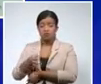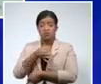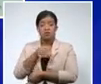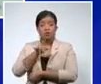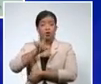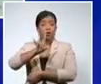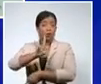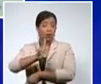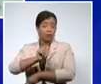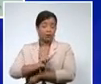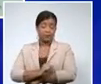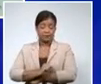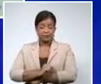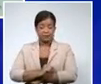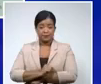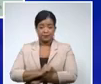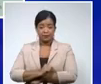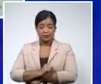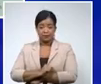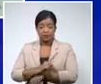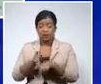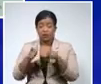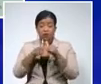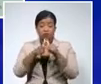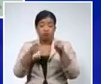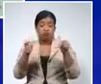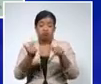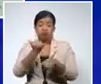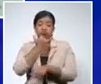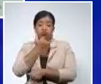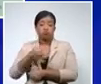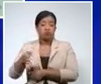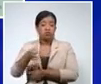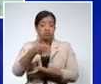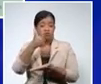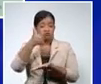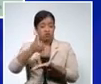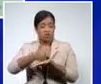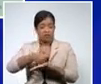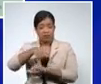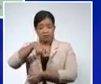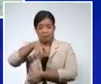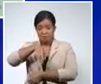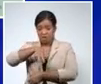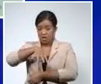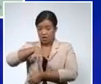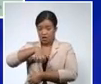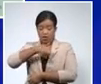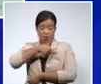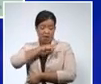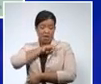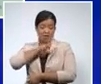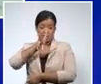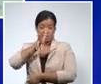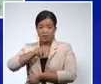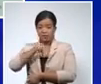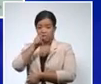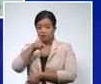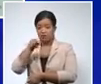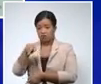municipios. La mayor afectación en el municipio Cabecera, en el día de ayer con 20 casos